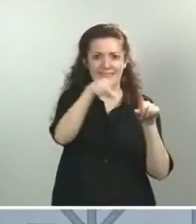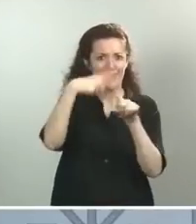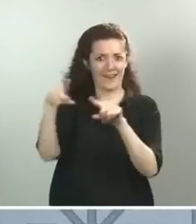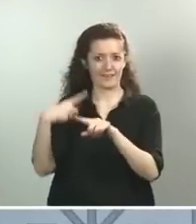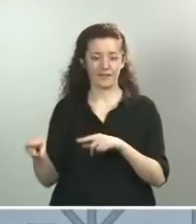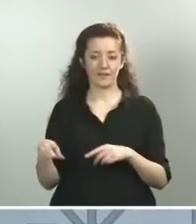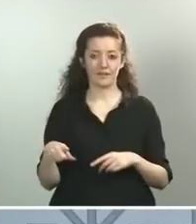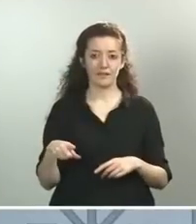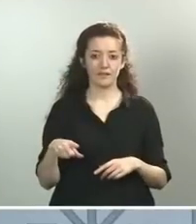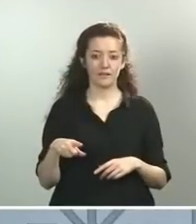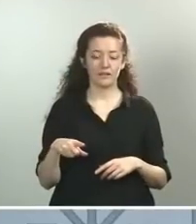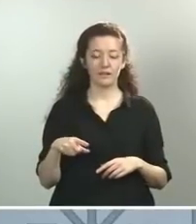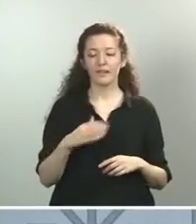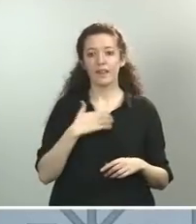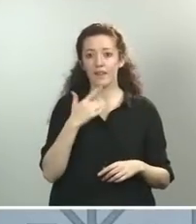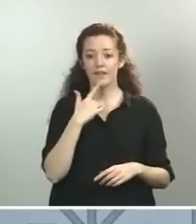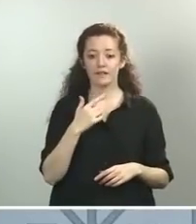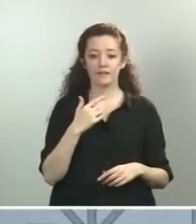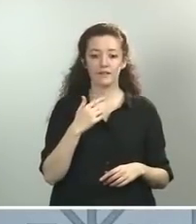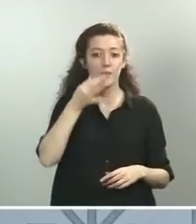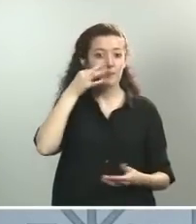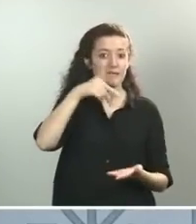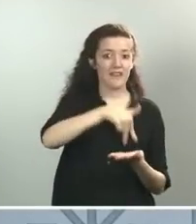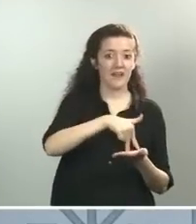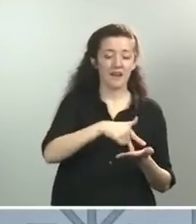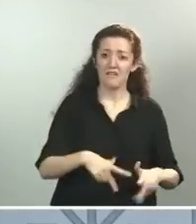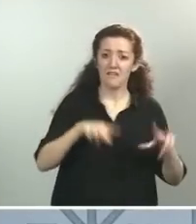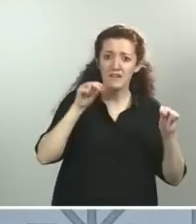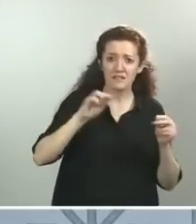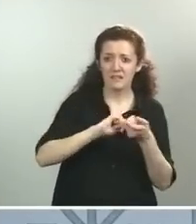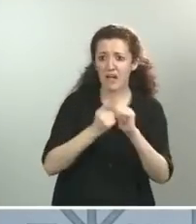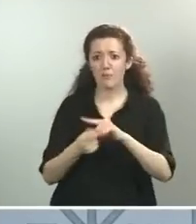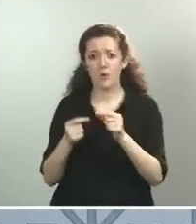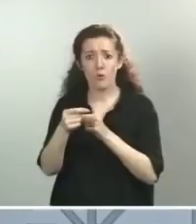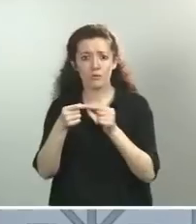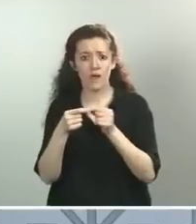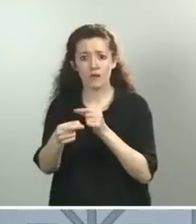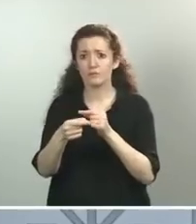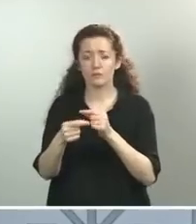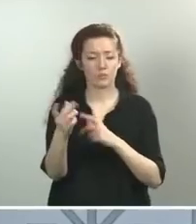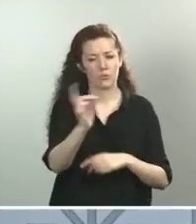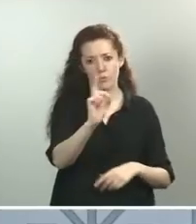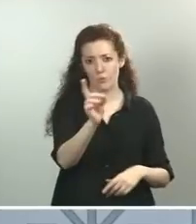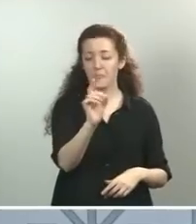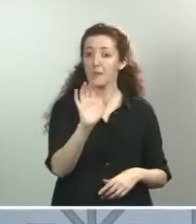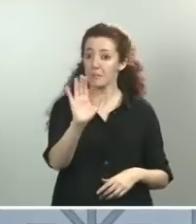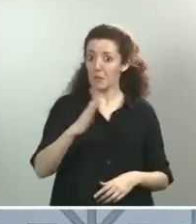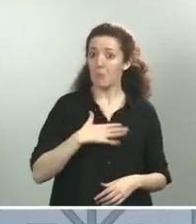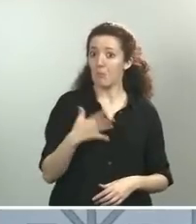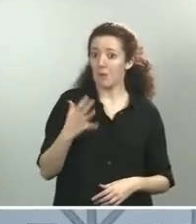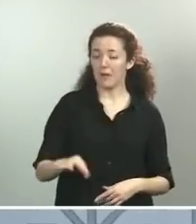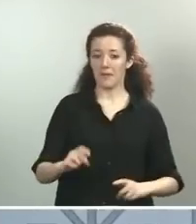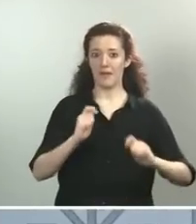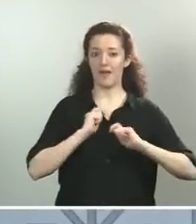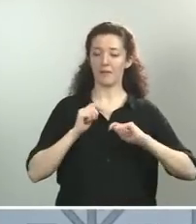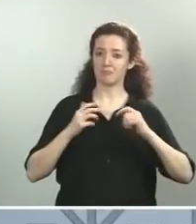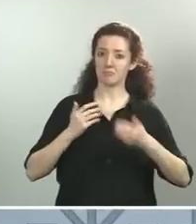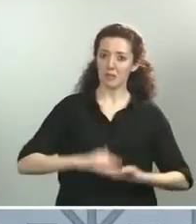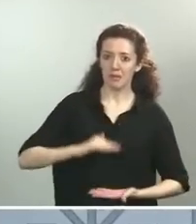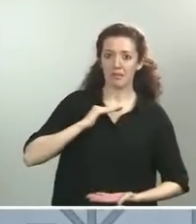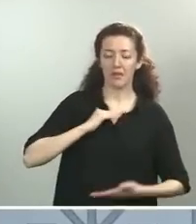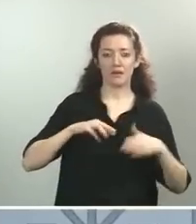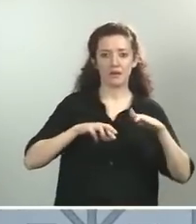tengamos a capacidade tecnológica e pedagógica para adecuarnos ás situaciones que se planteen.